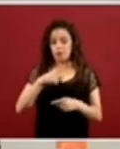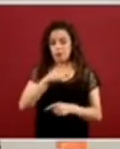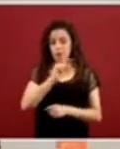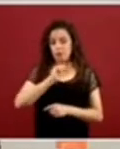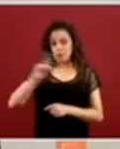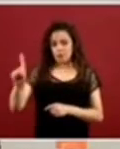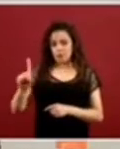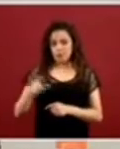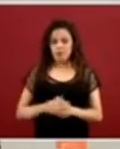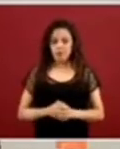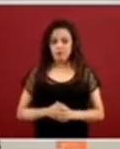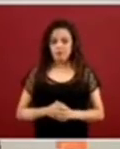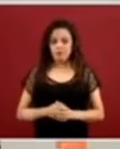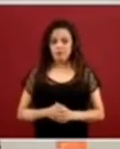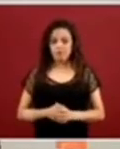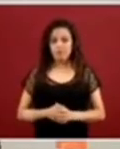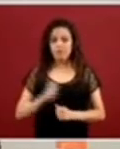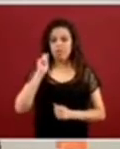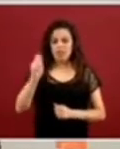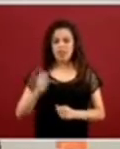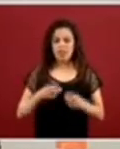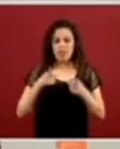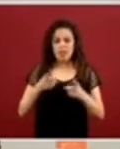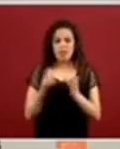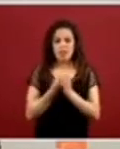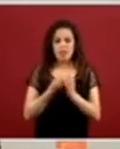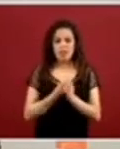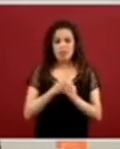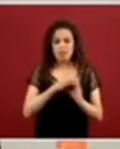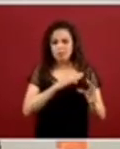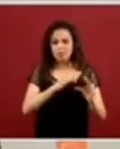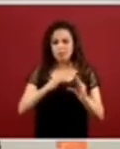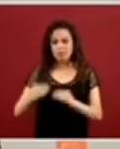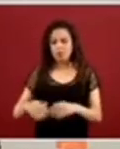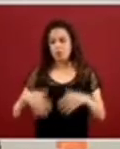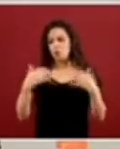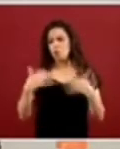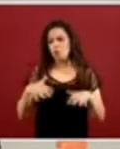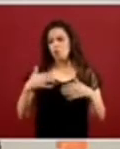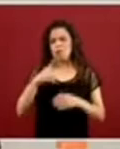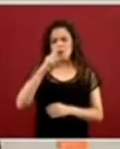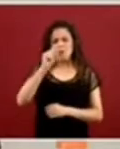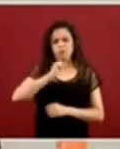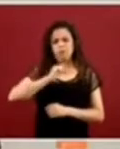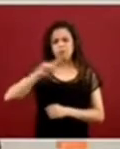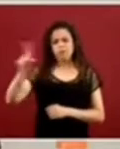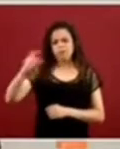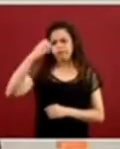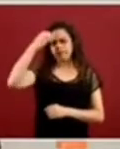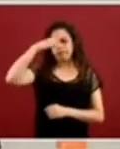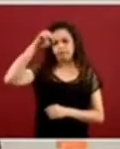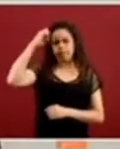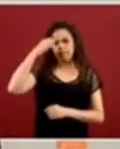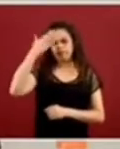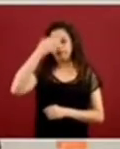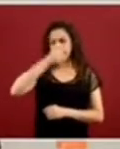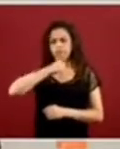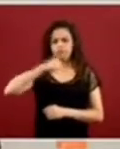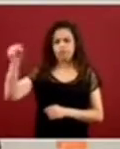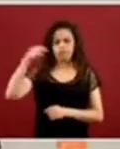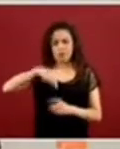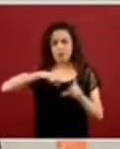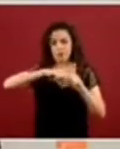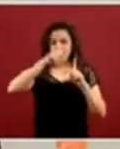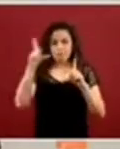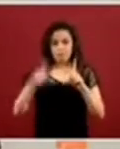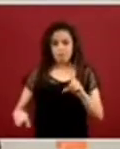serán impartidos por los mejores del país, de todas las instituciones. Es decir, en el momento que hay un curso que da un intensivista,